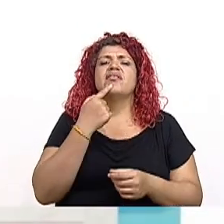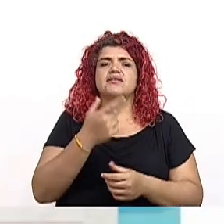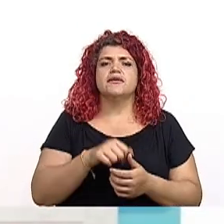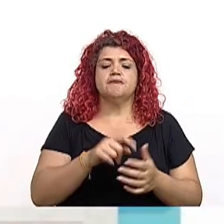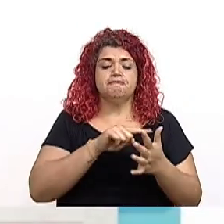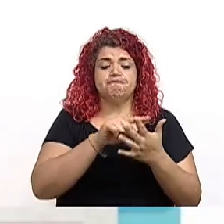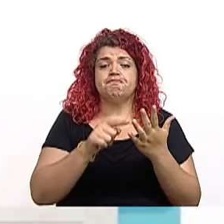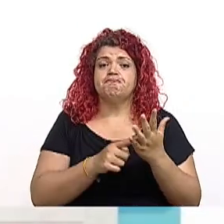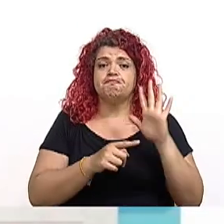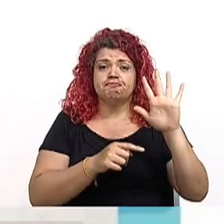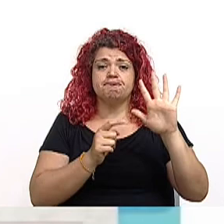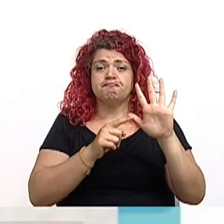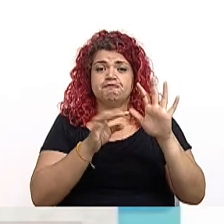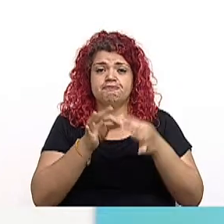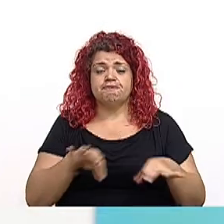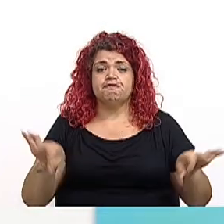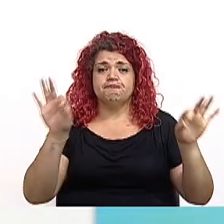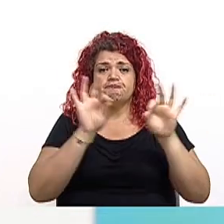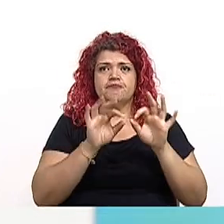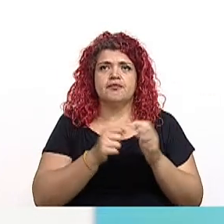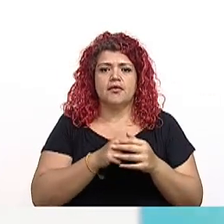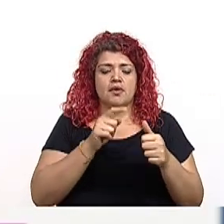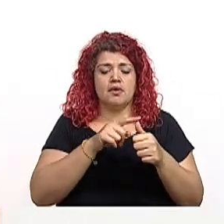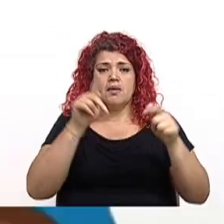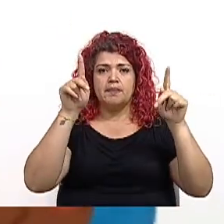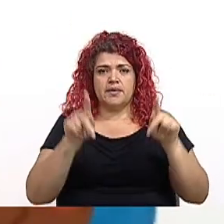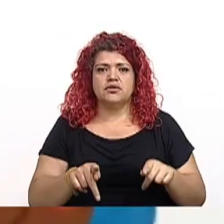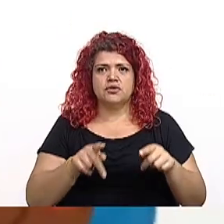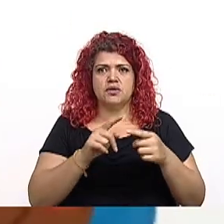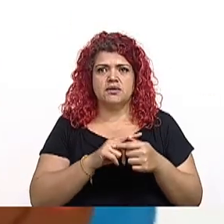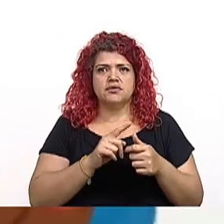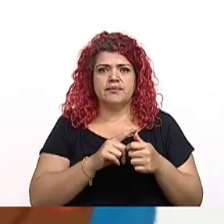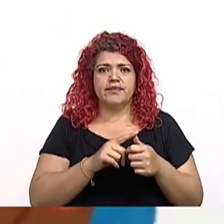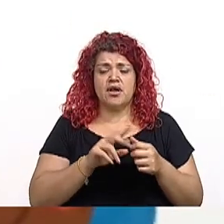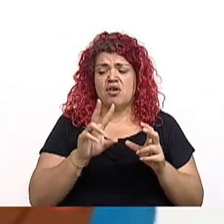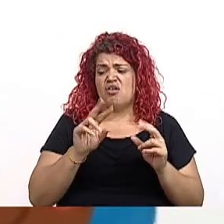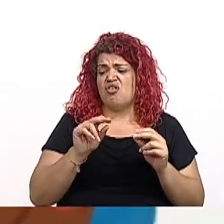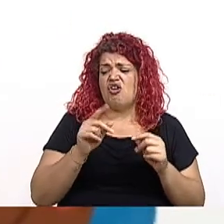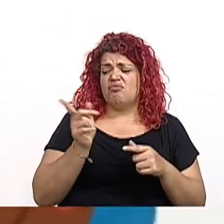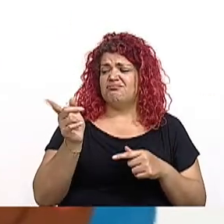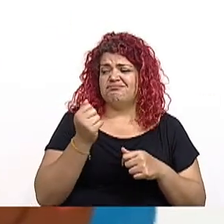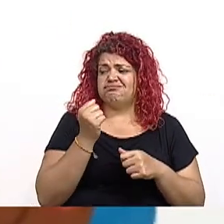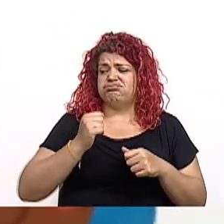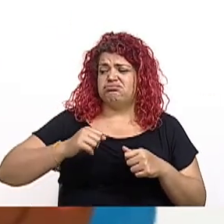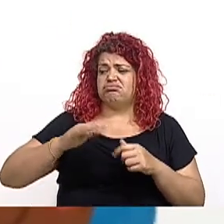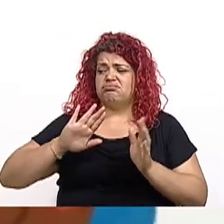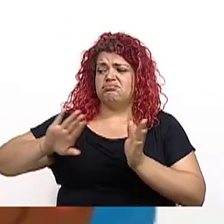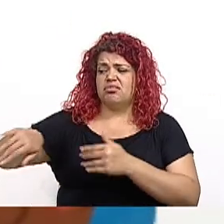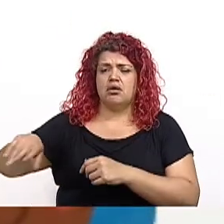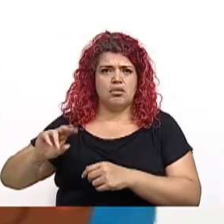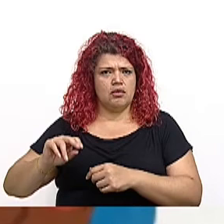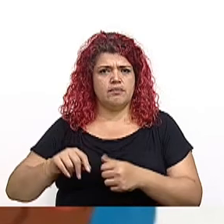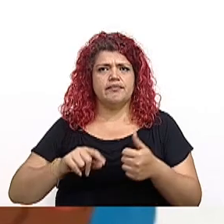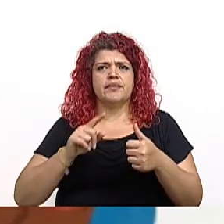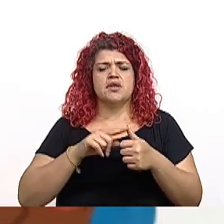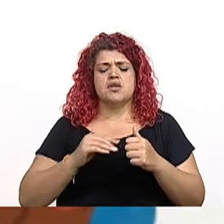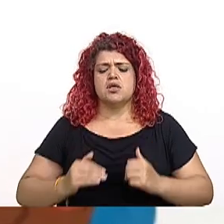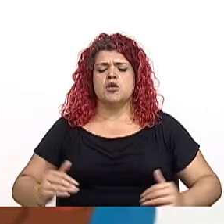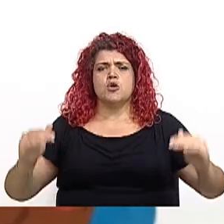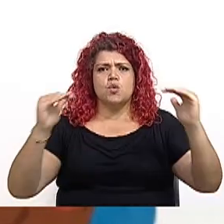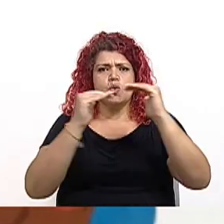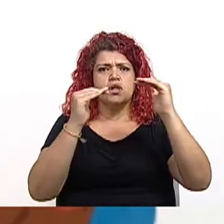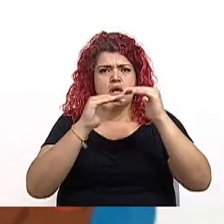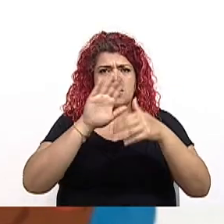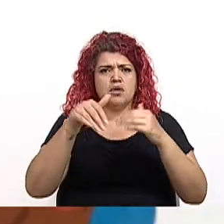elementos fundamentales. Personas. No dejar a nadie atrás. Dignidad e igualdad de todas